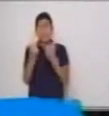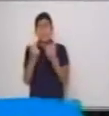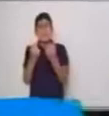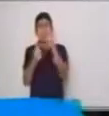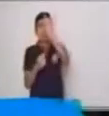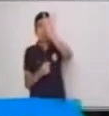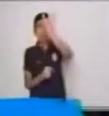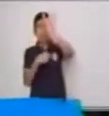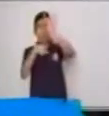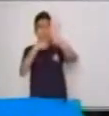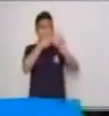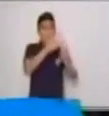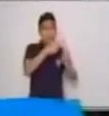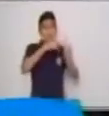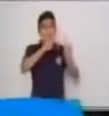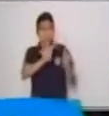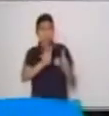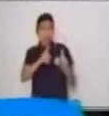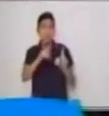el numeral